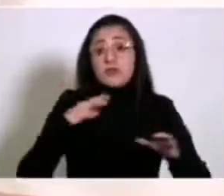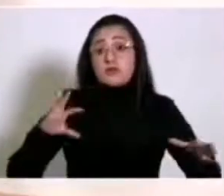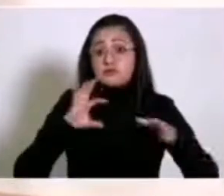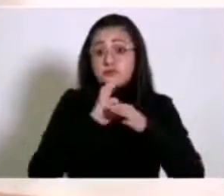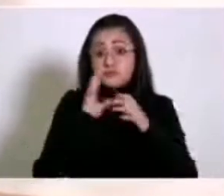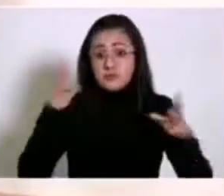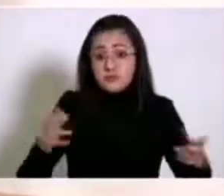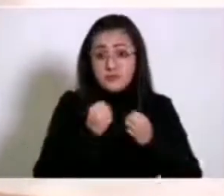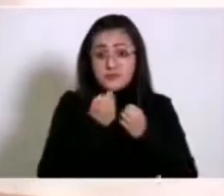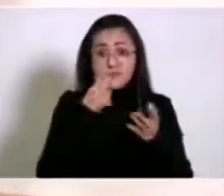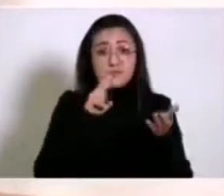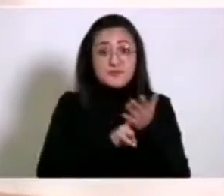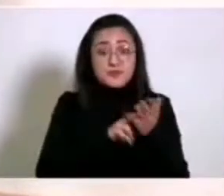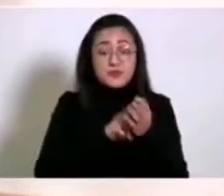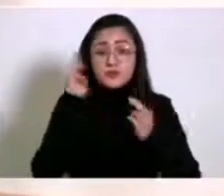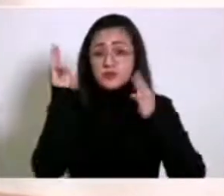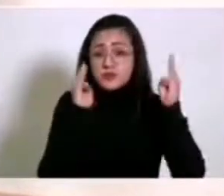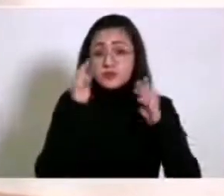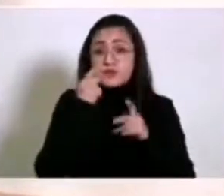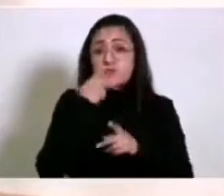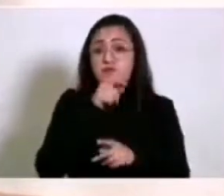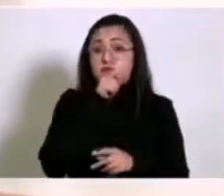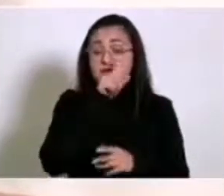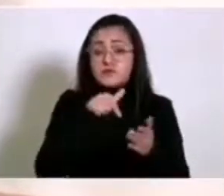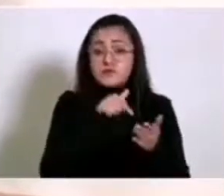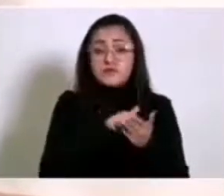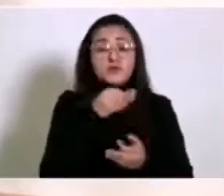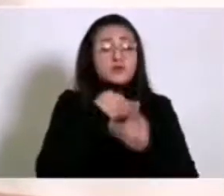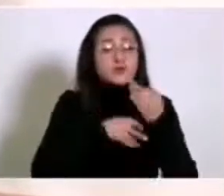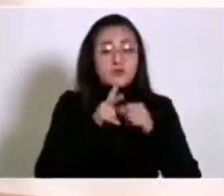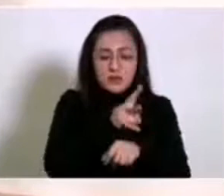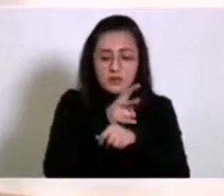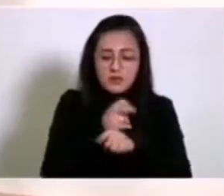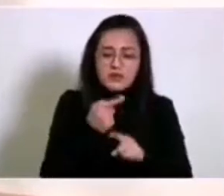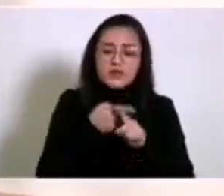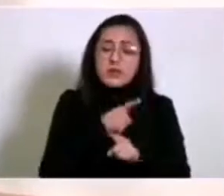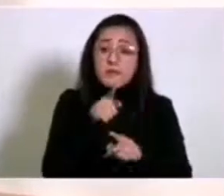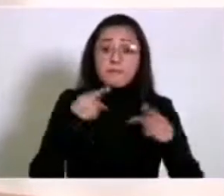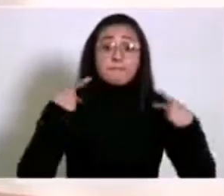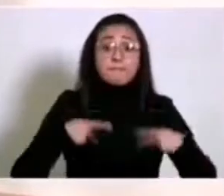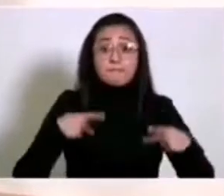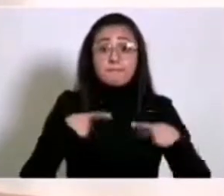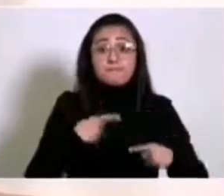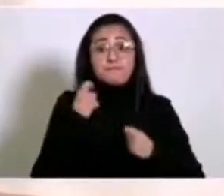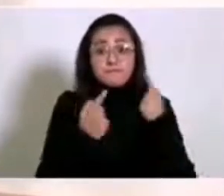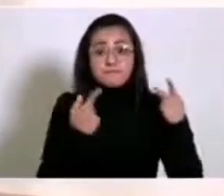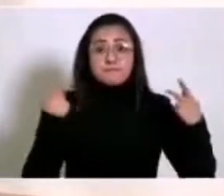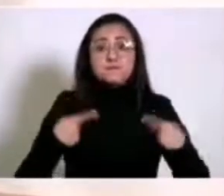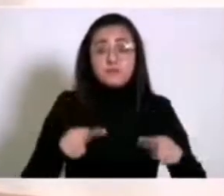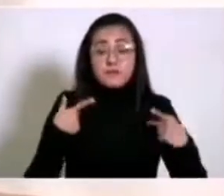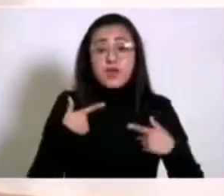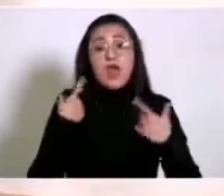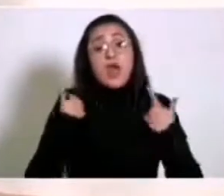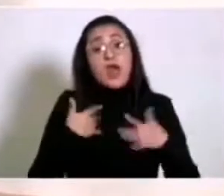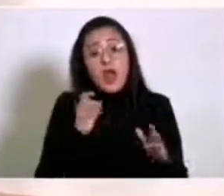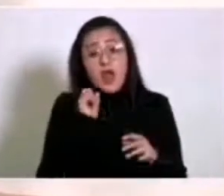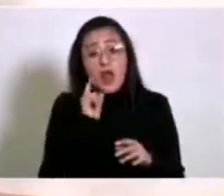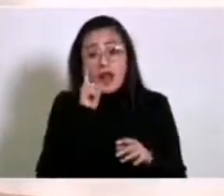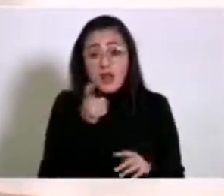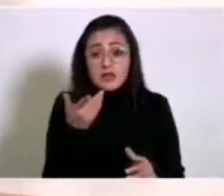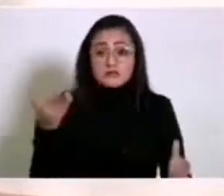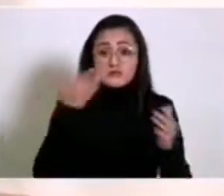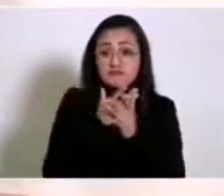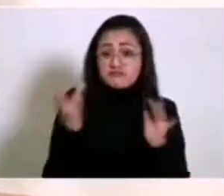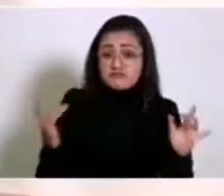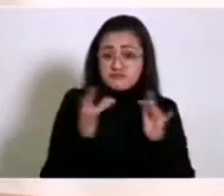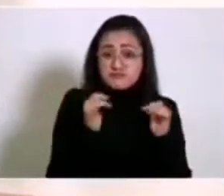de verdad el valor museístico de cada recinto entre todos invitamos a aquellos ciudadanos oa aquellas gentes que en un momento han estado